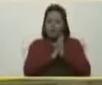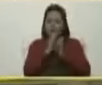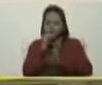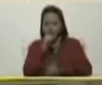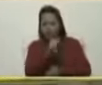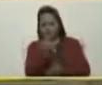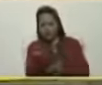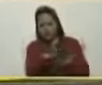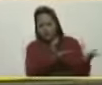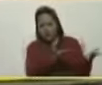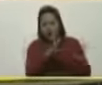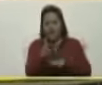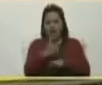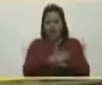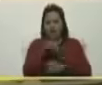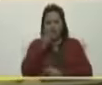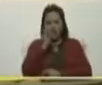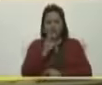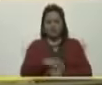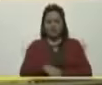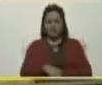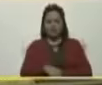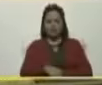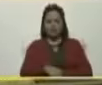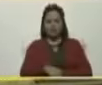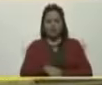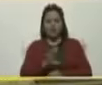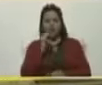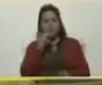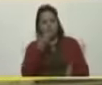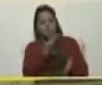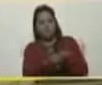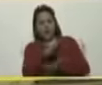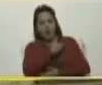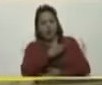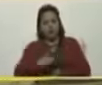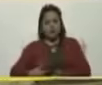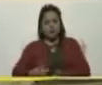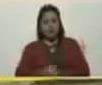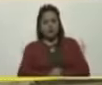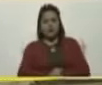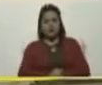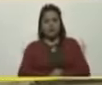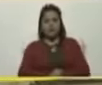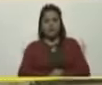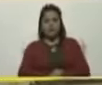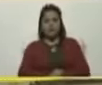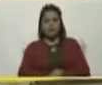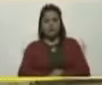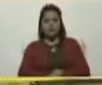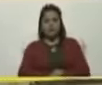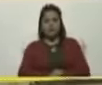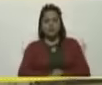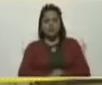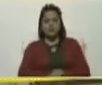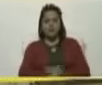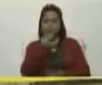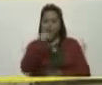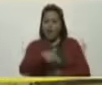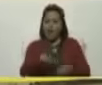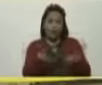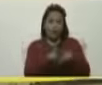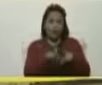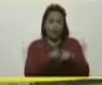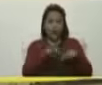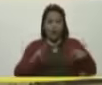son suyos. Muchas gracias, presidente. Esto es un tipo de encuentro